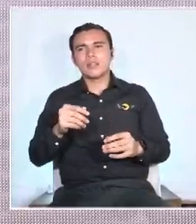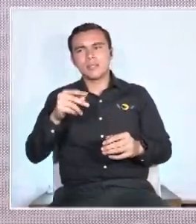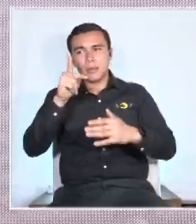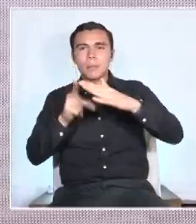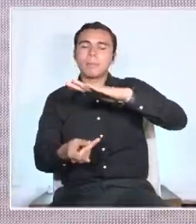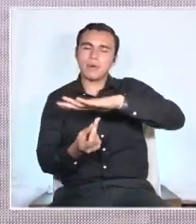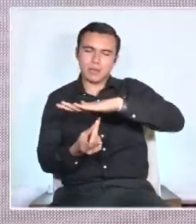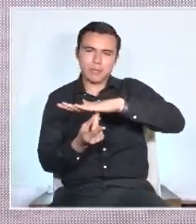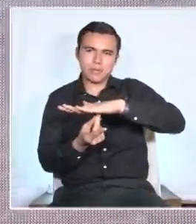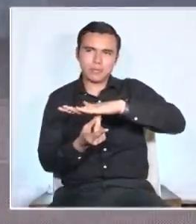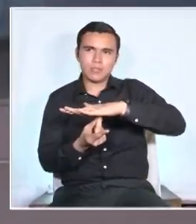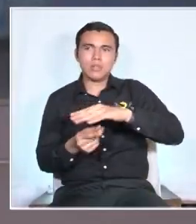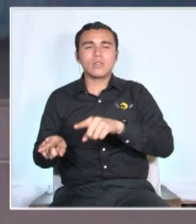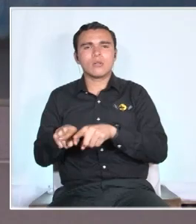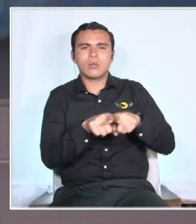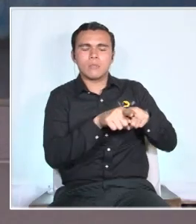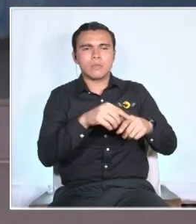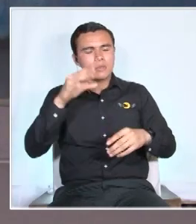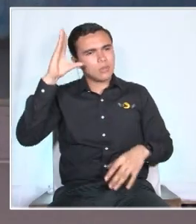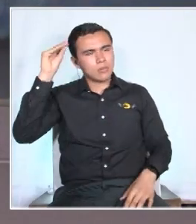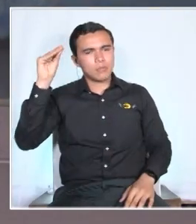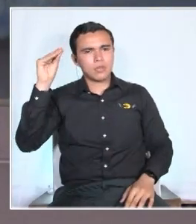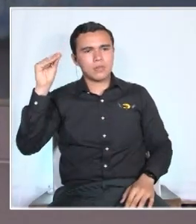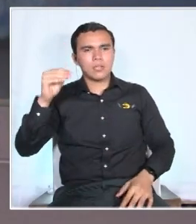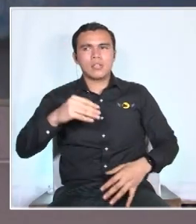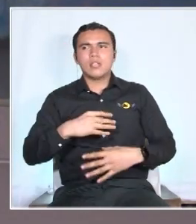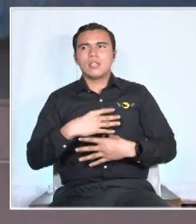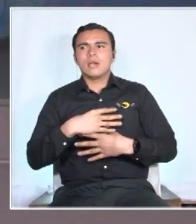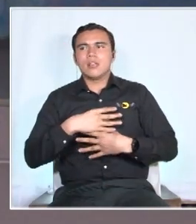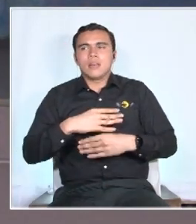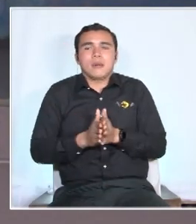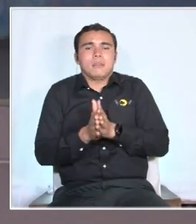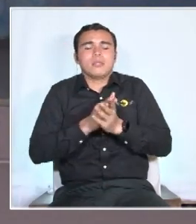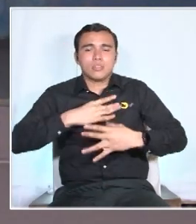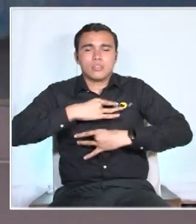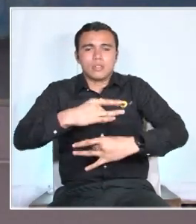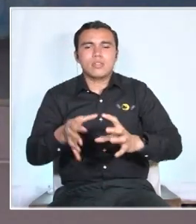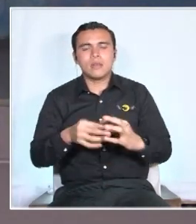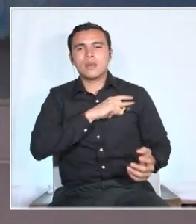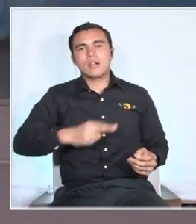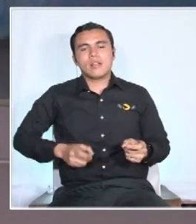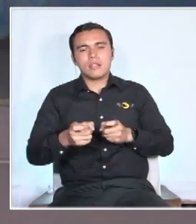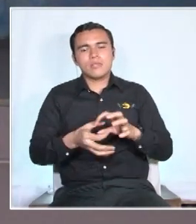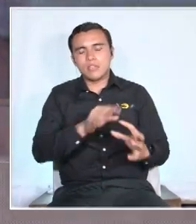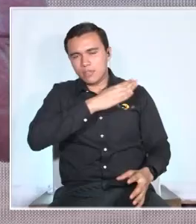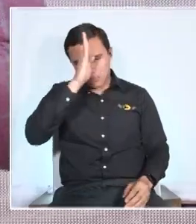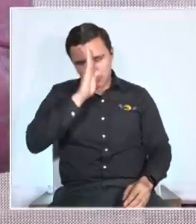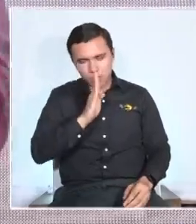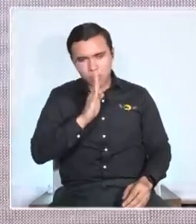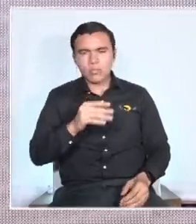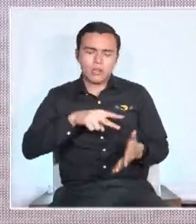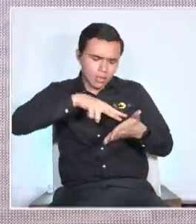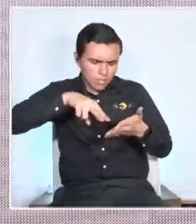Pablo fue un hombre apasionado por el reino de Dios. Y cuando